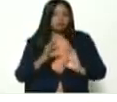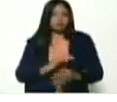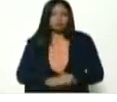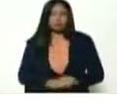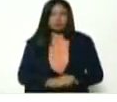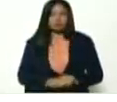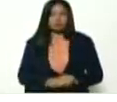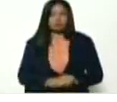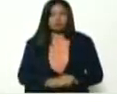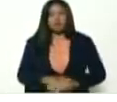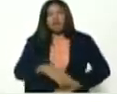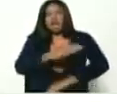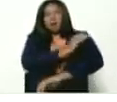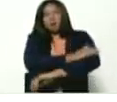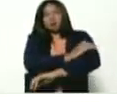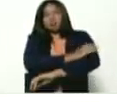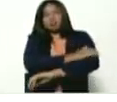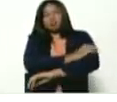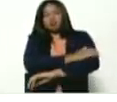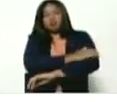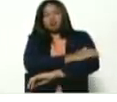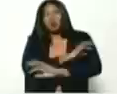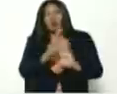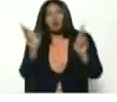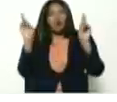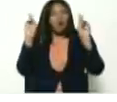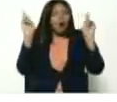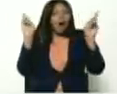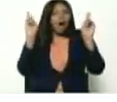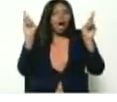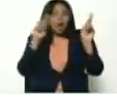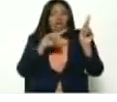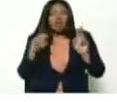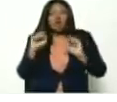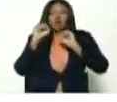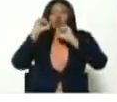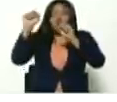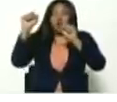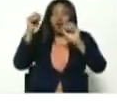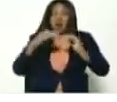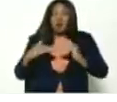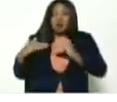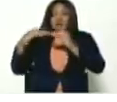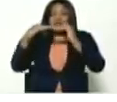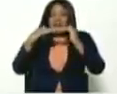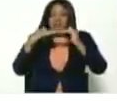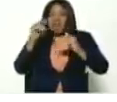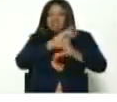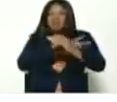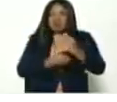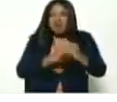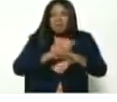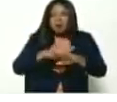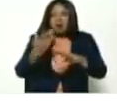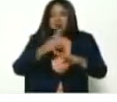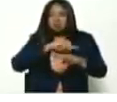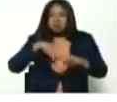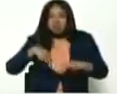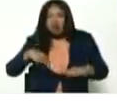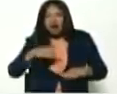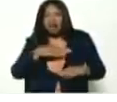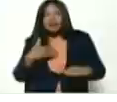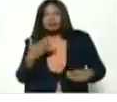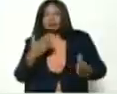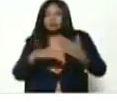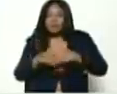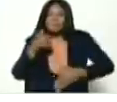la oposición no sana logré la unificación de sus fuerzas porque nosotros queremos salir